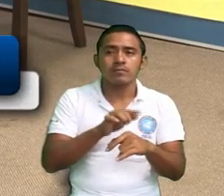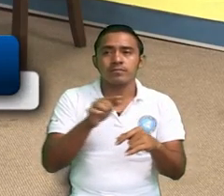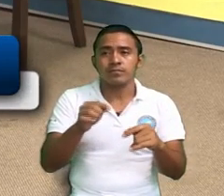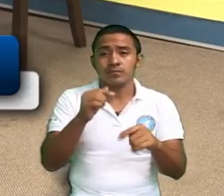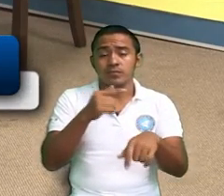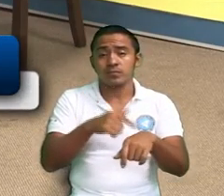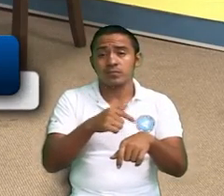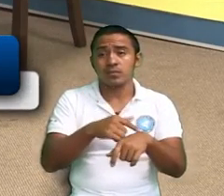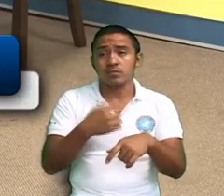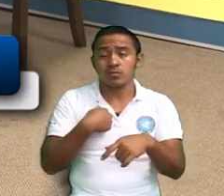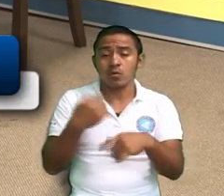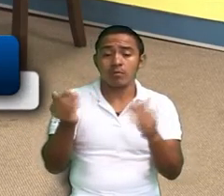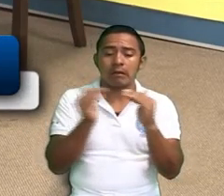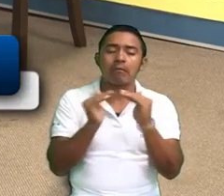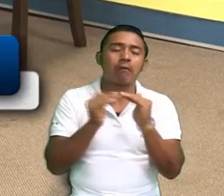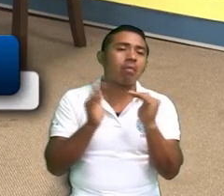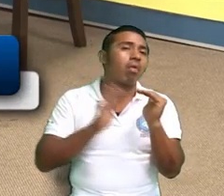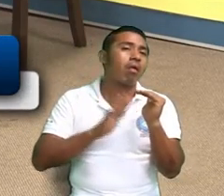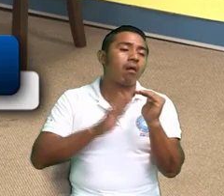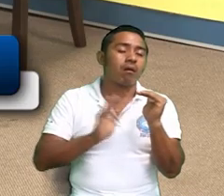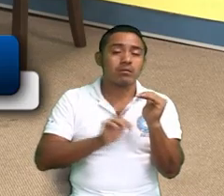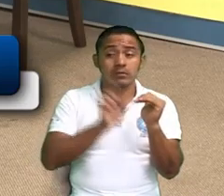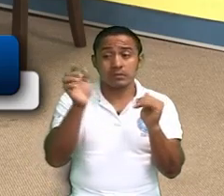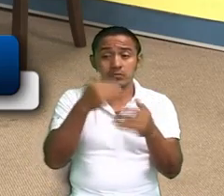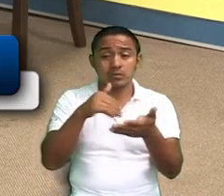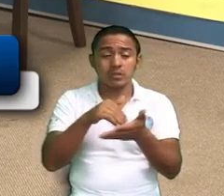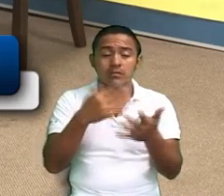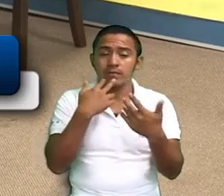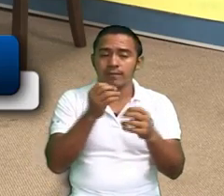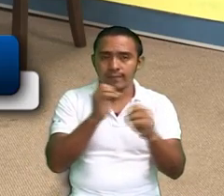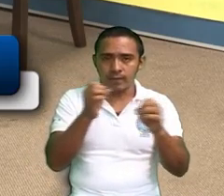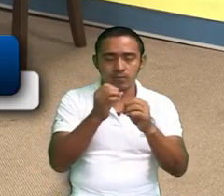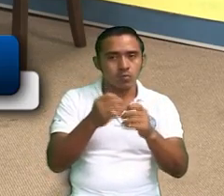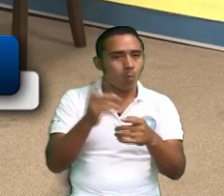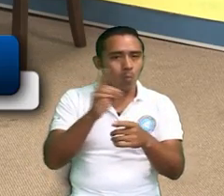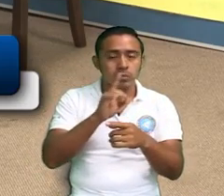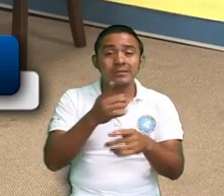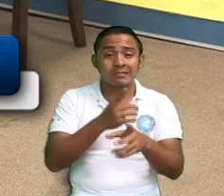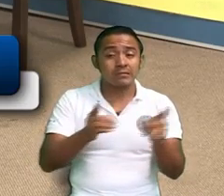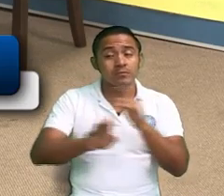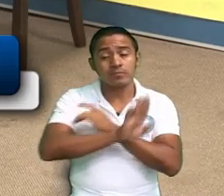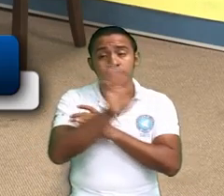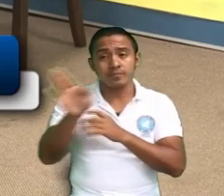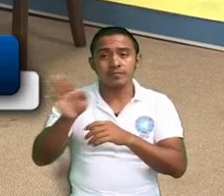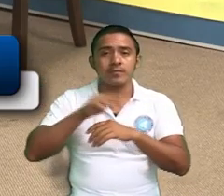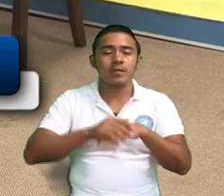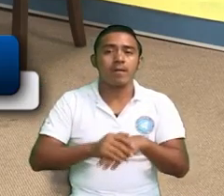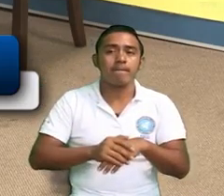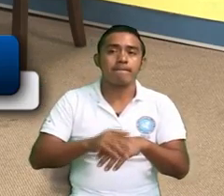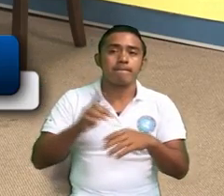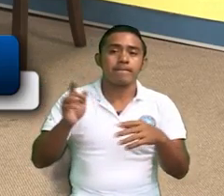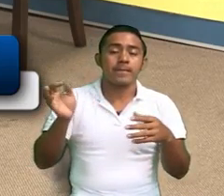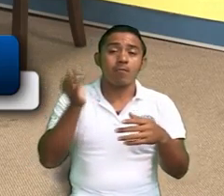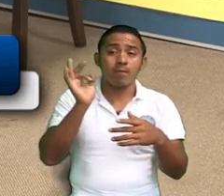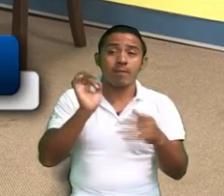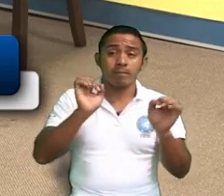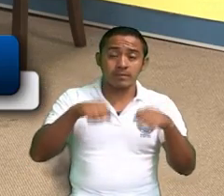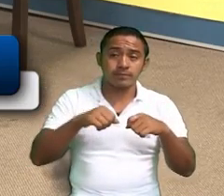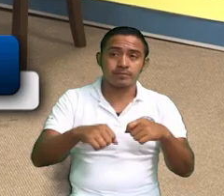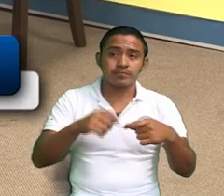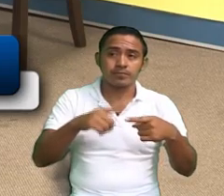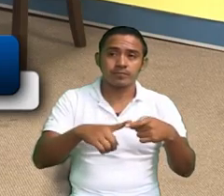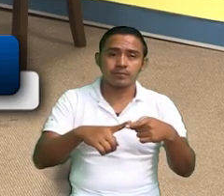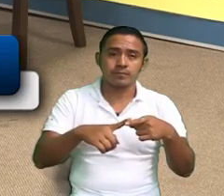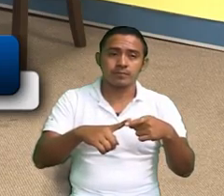pasan automedicándose en casa. Recordemos que las intoxicaciones alimenticias se dan a veces en procesos masivos, ya sea, por